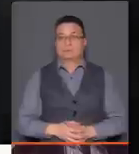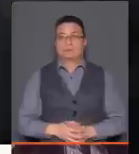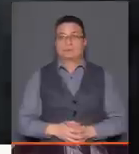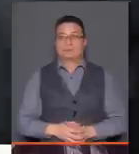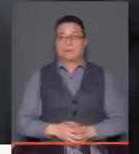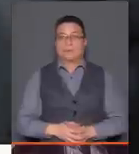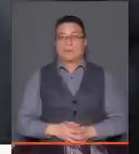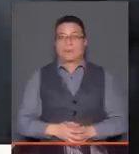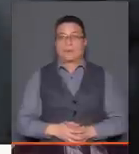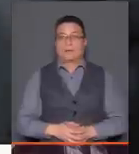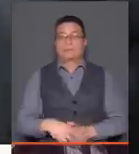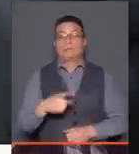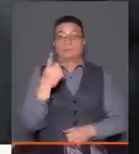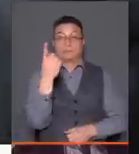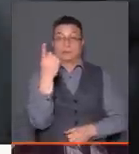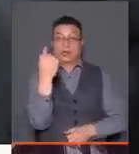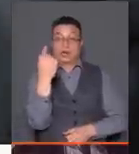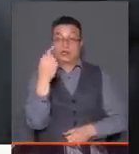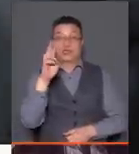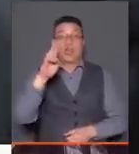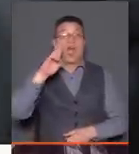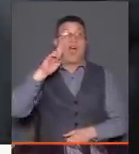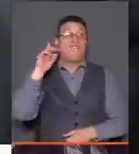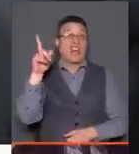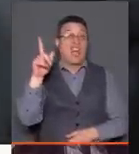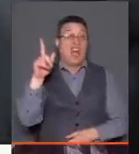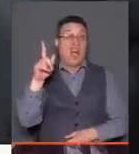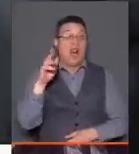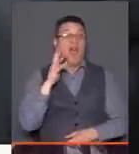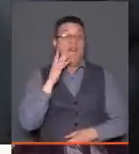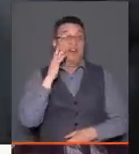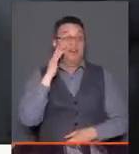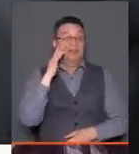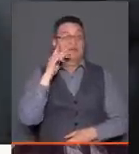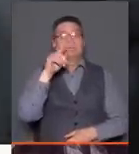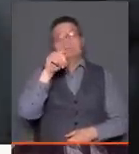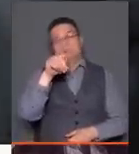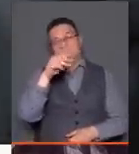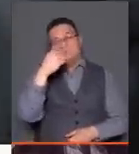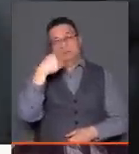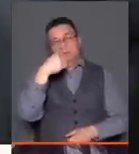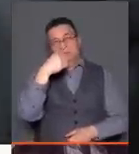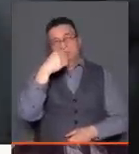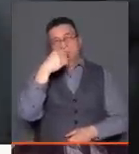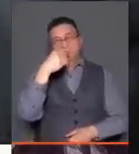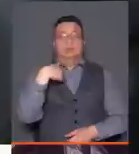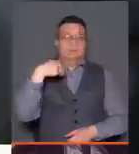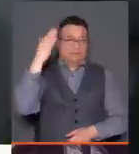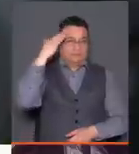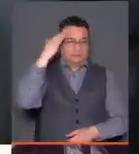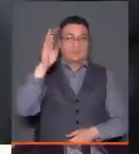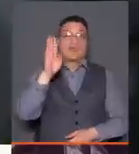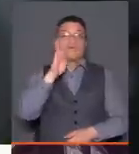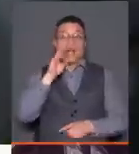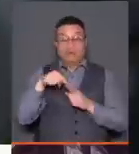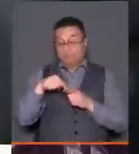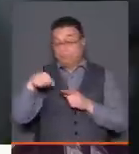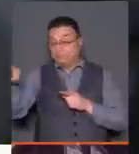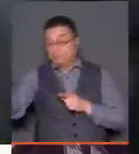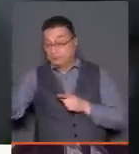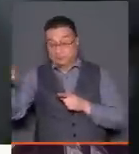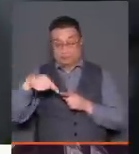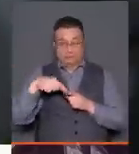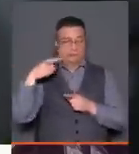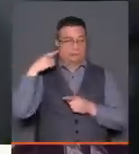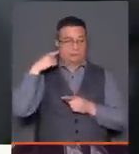fue el 11 de abril y fue me recuerdo ese día que me levanto el baño y vuelvo y escucho que